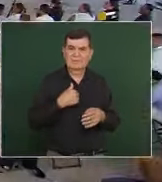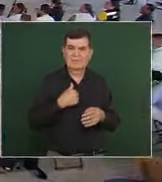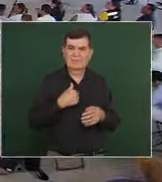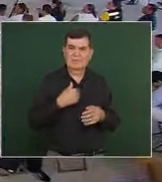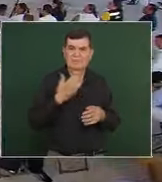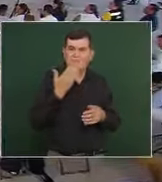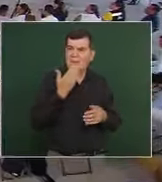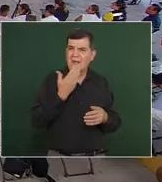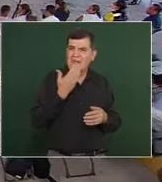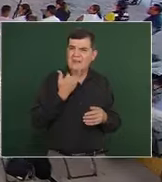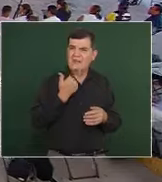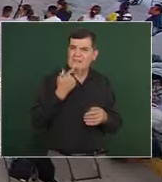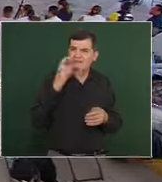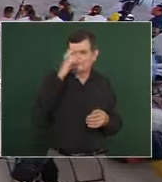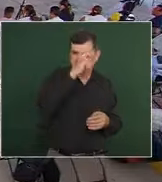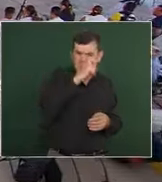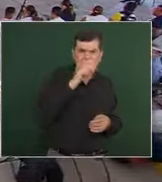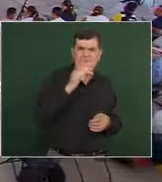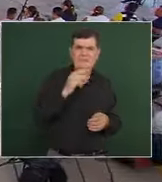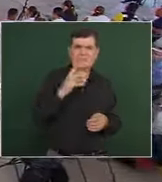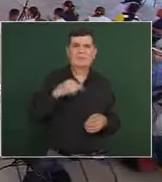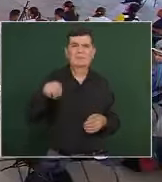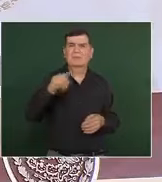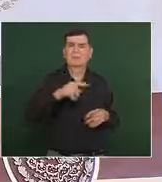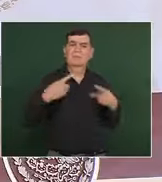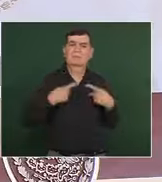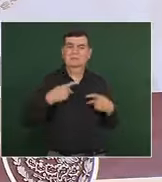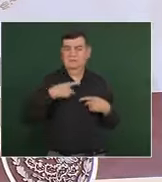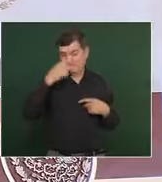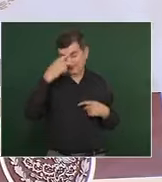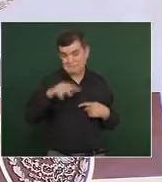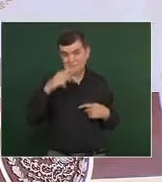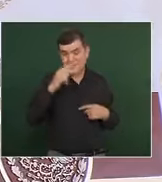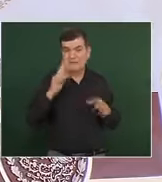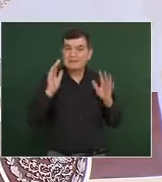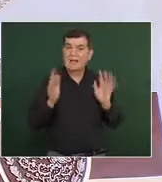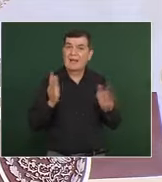trabajo, porque los mexicanos ya